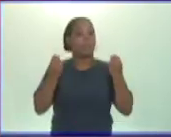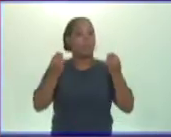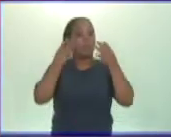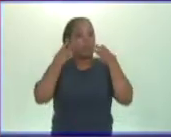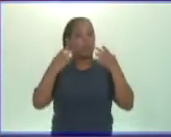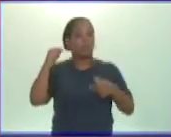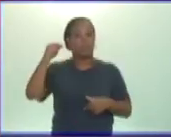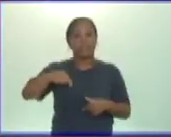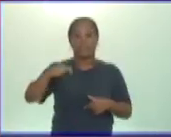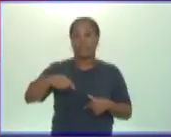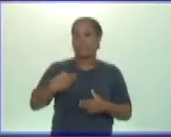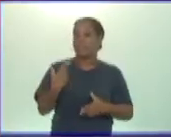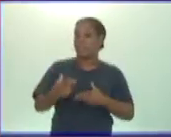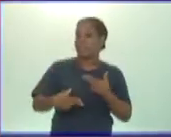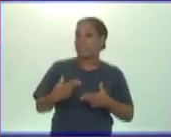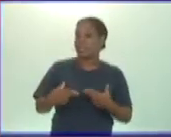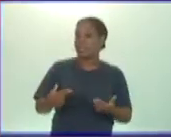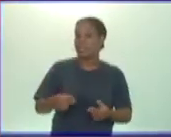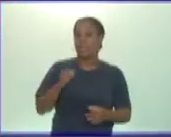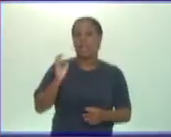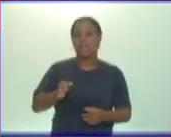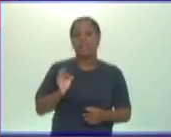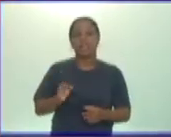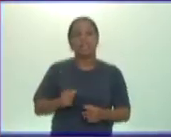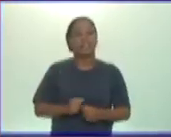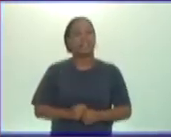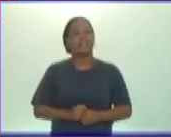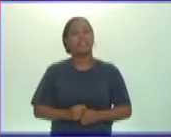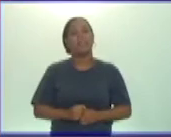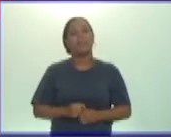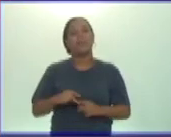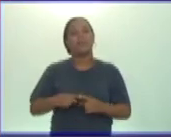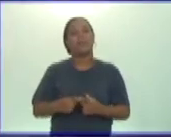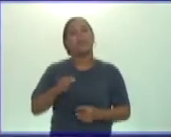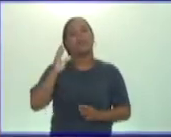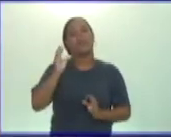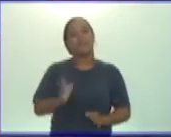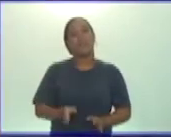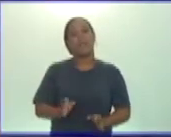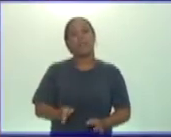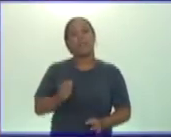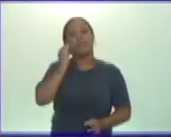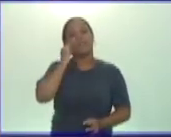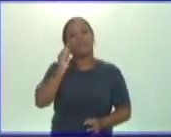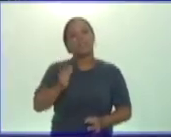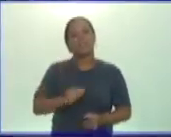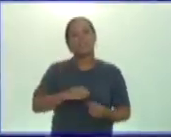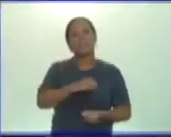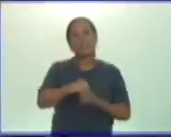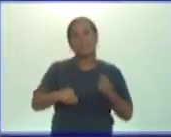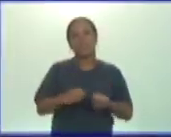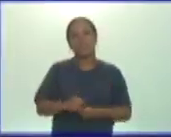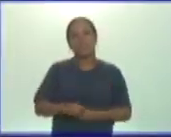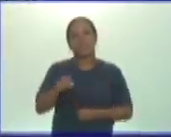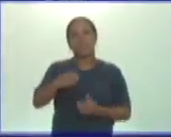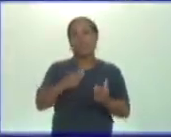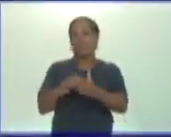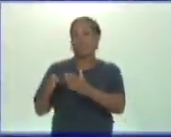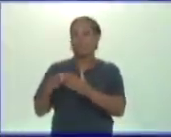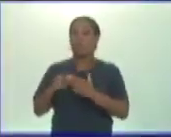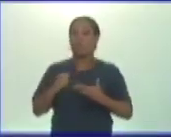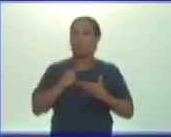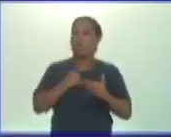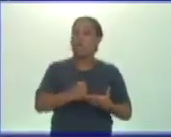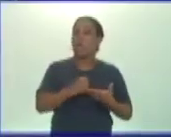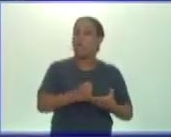estas acciones se realicen siempre para que realmente tengan efecto. En tu barrio, apoya campañas para